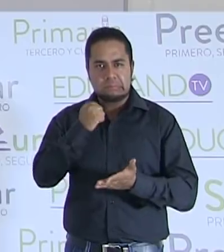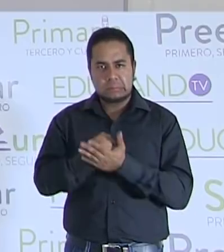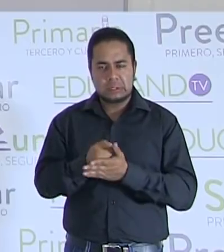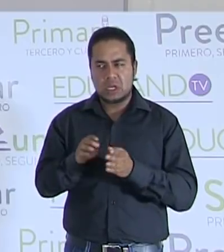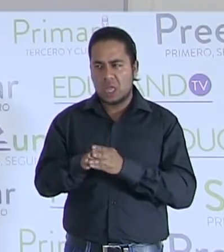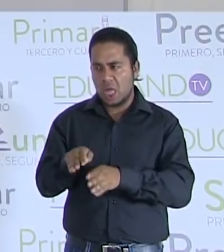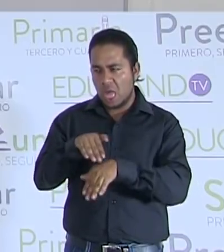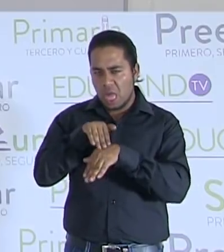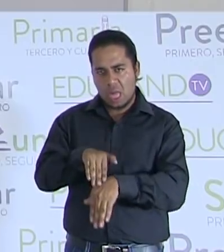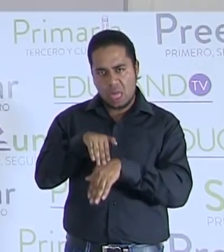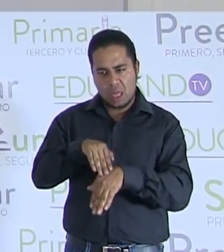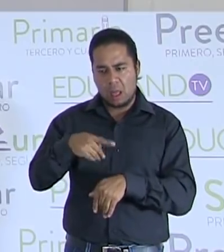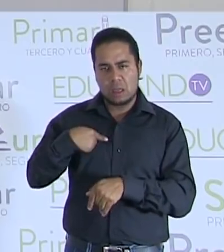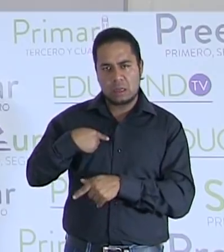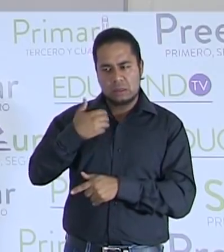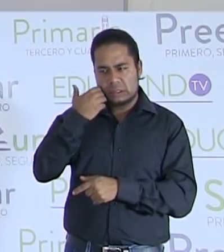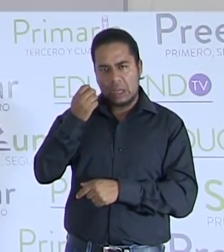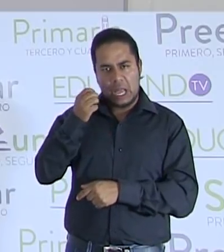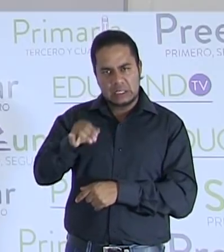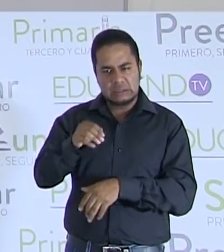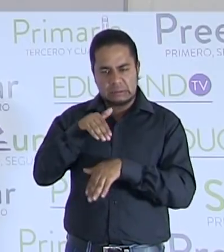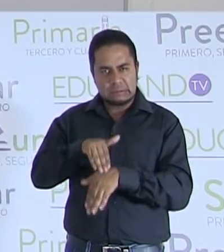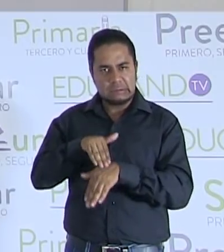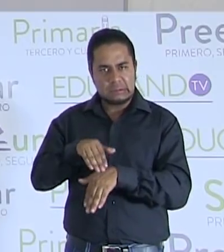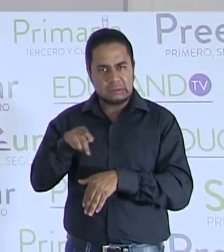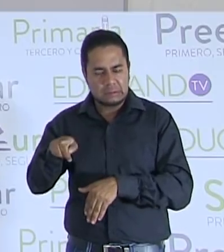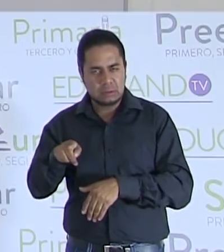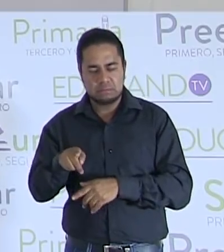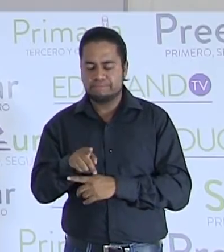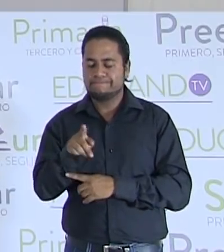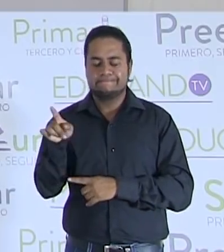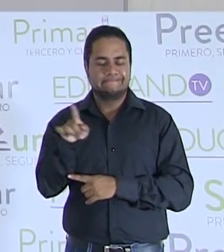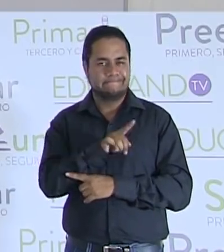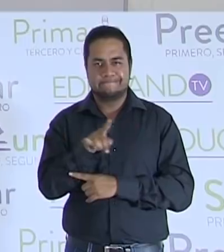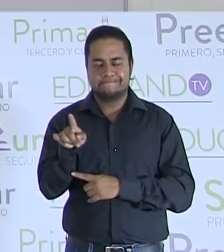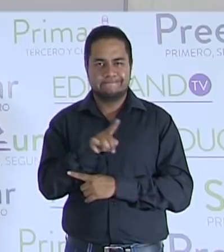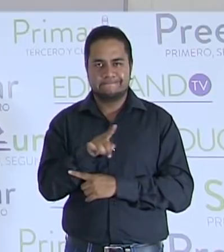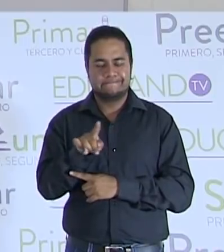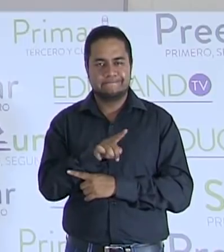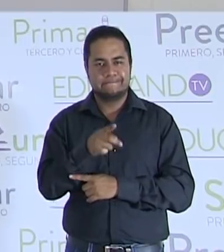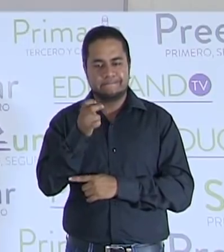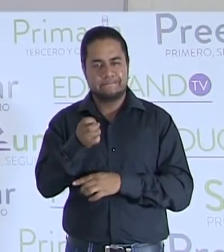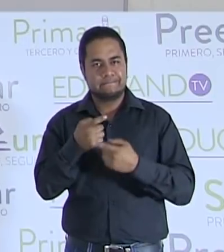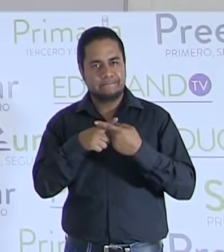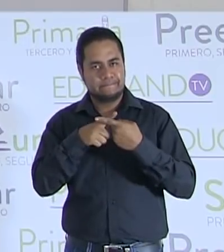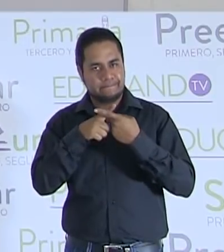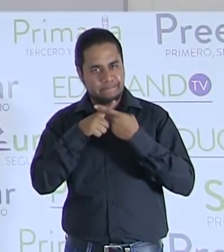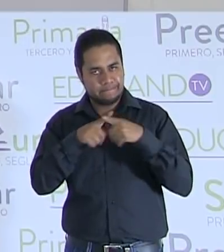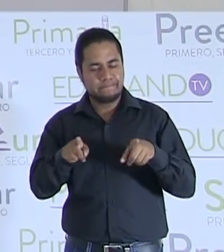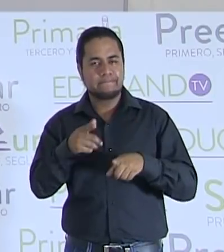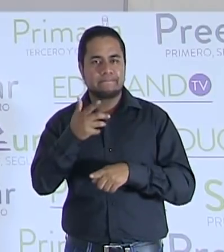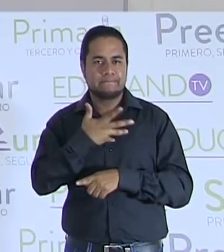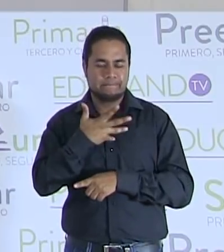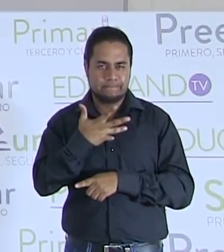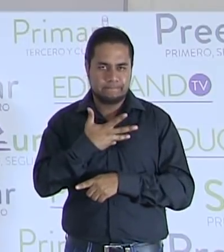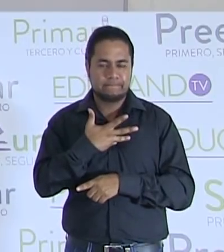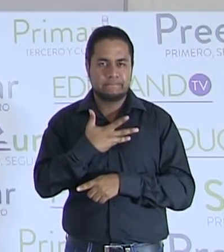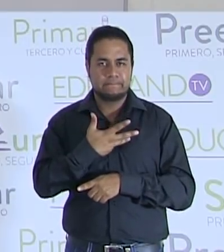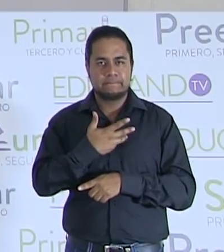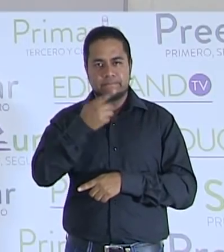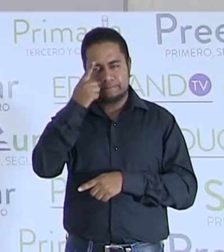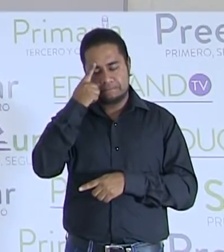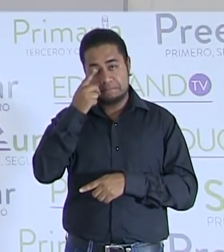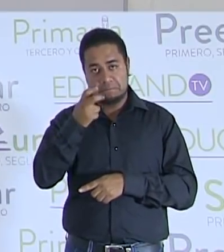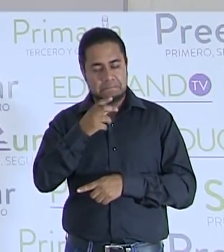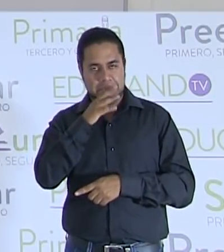condiciones a que se hagan como nosotros queremos. Por muchas ganas y por mucha fuerza que le pongamos, no podemos forzar a los demás.